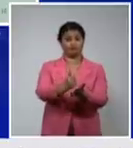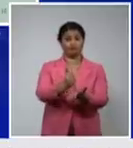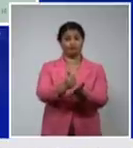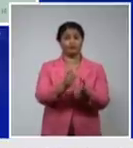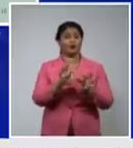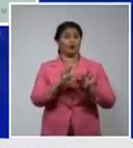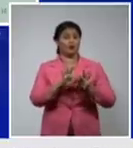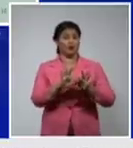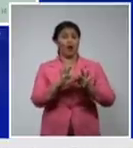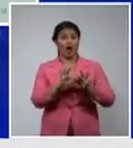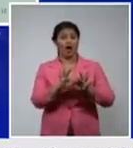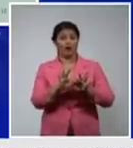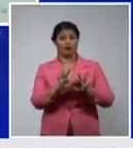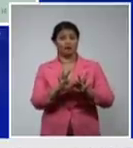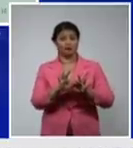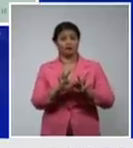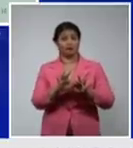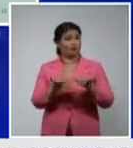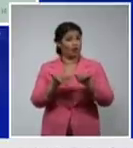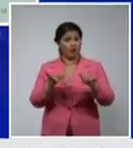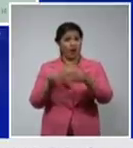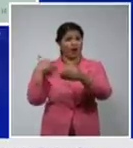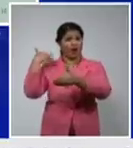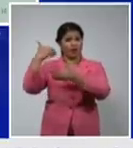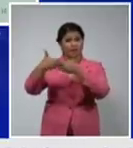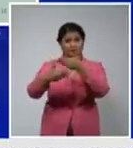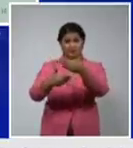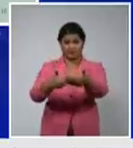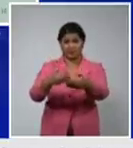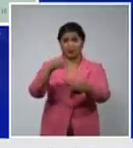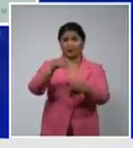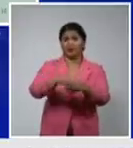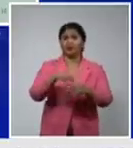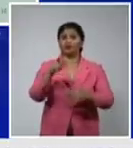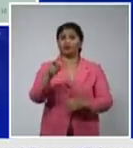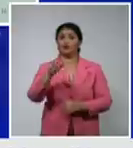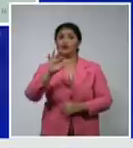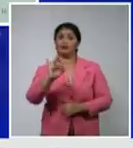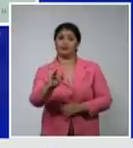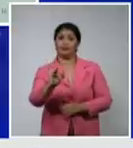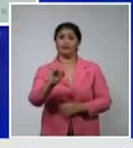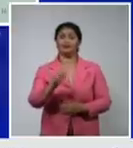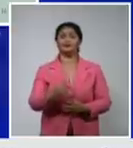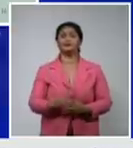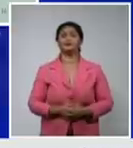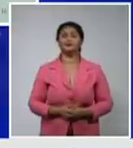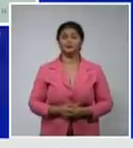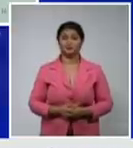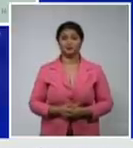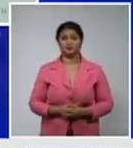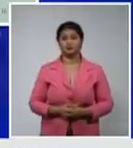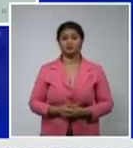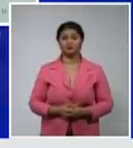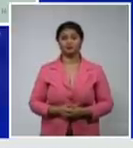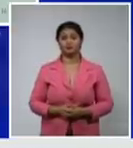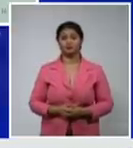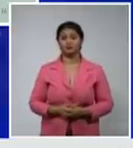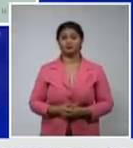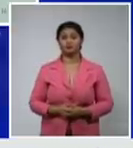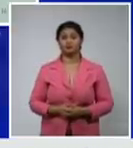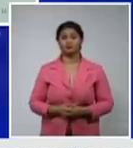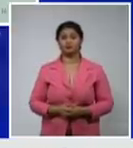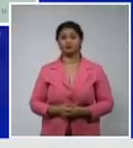que es como se ha venido presentando, con 17 ayer. Palma Soriano 8, Contramaestre